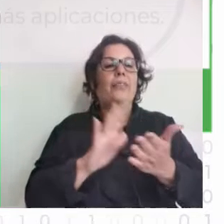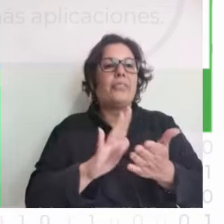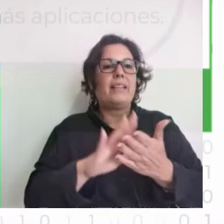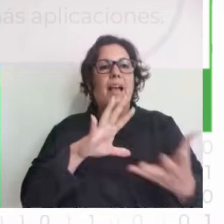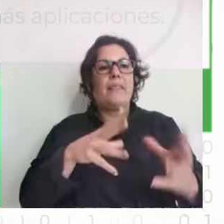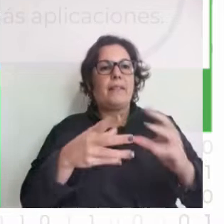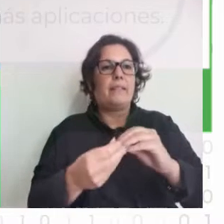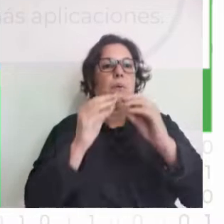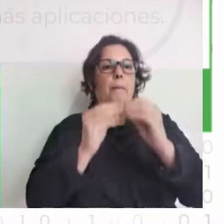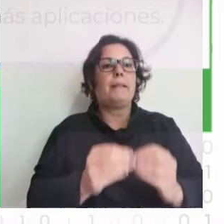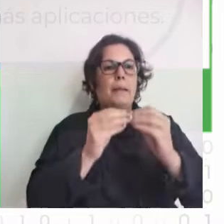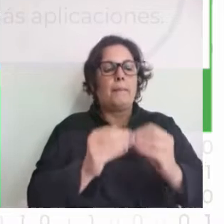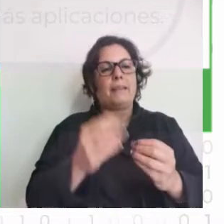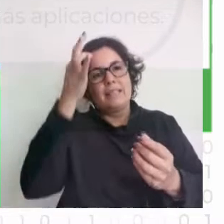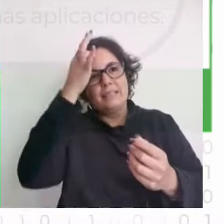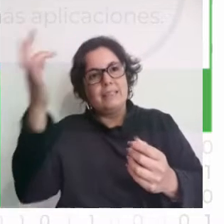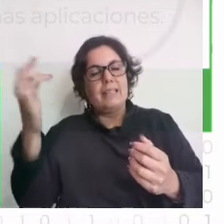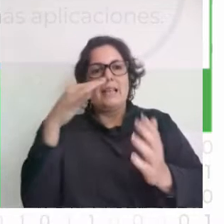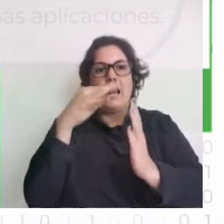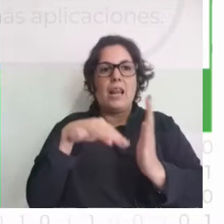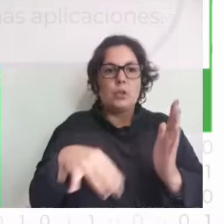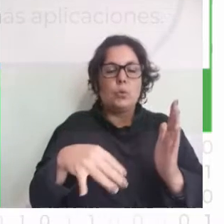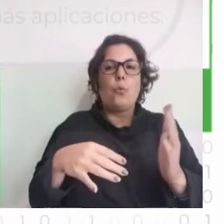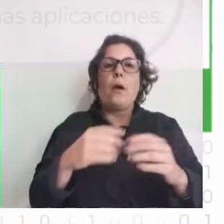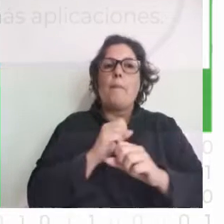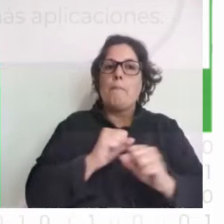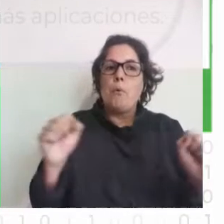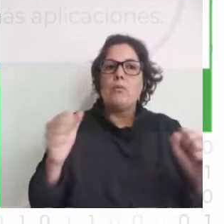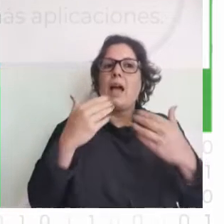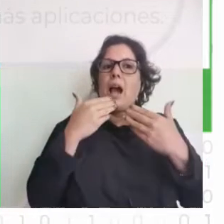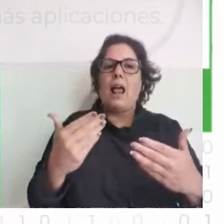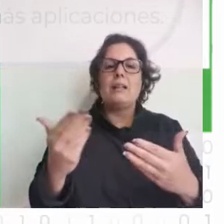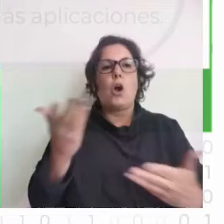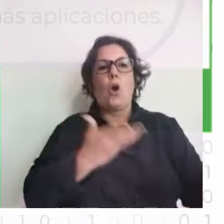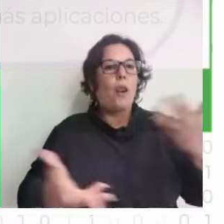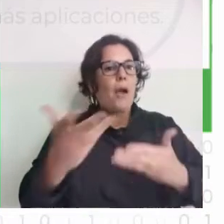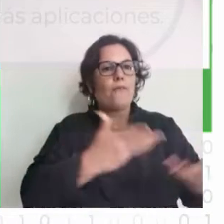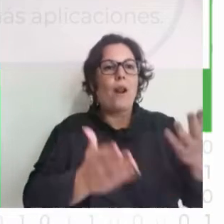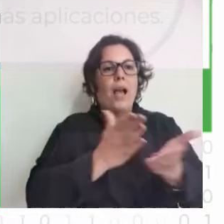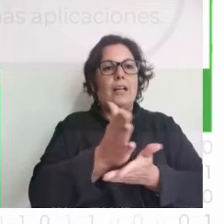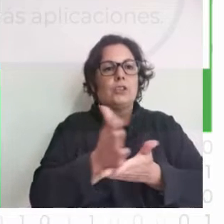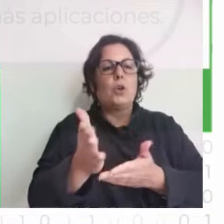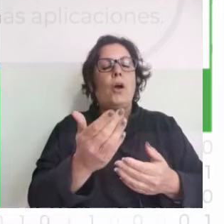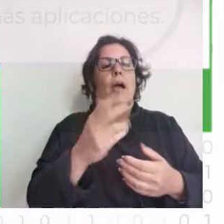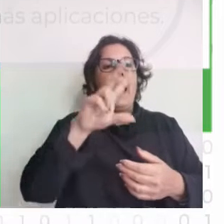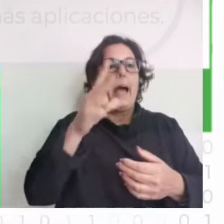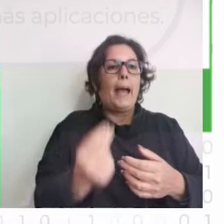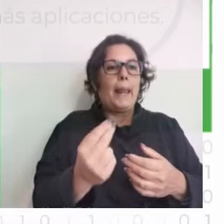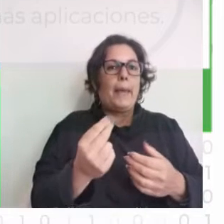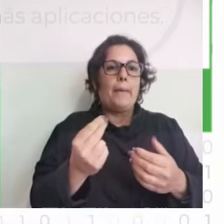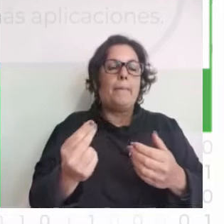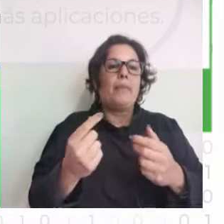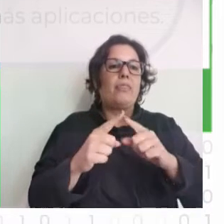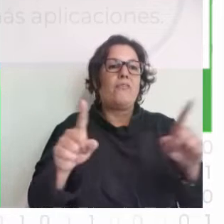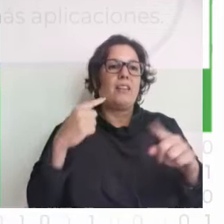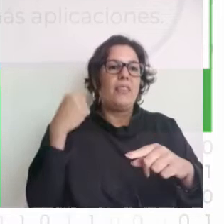de matemáticas, ciencias y lectura. Todo esto fue posible por una colaboración interinstitucional entre ANEP y sus diferentes direcciones,